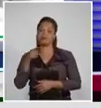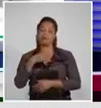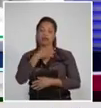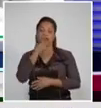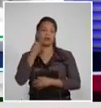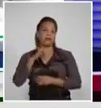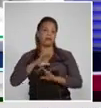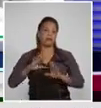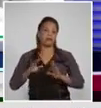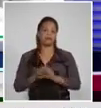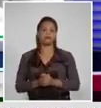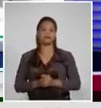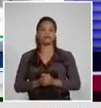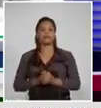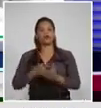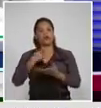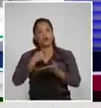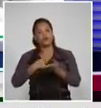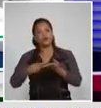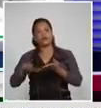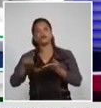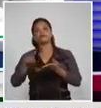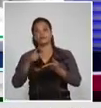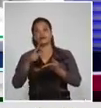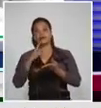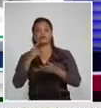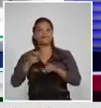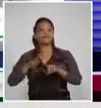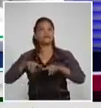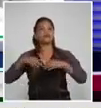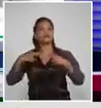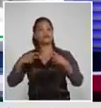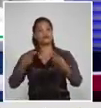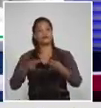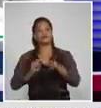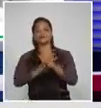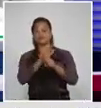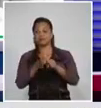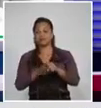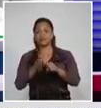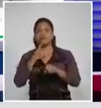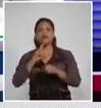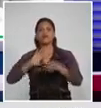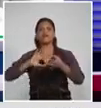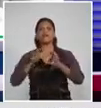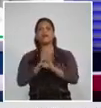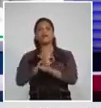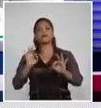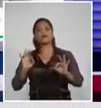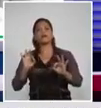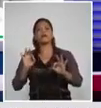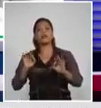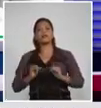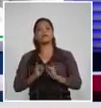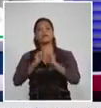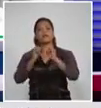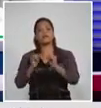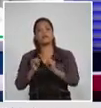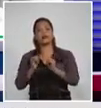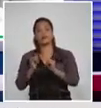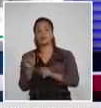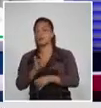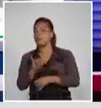de enfrentamiento al virus SARS-CoV-2 y hoy de manera especial tendremos una transmisión no